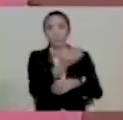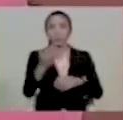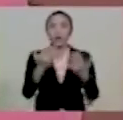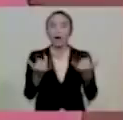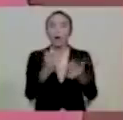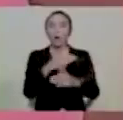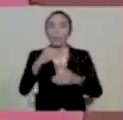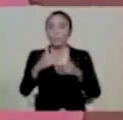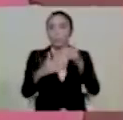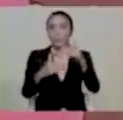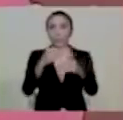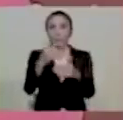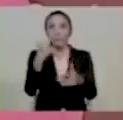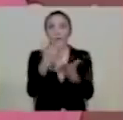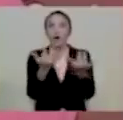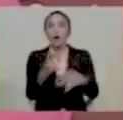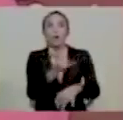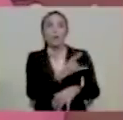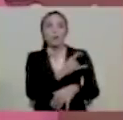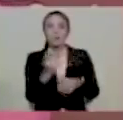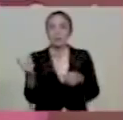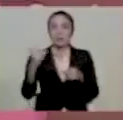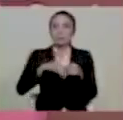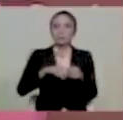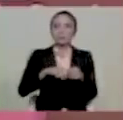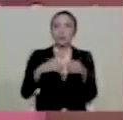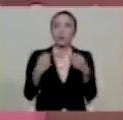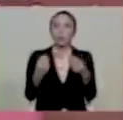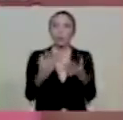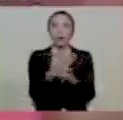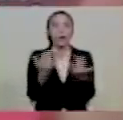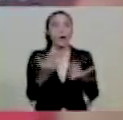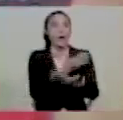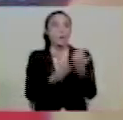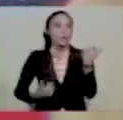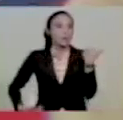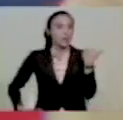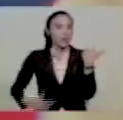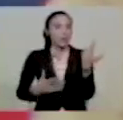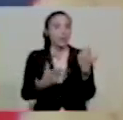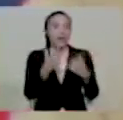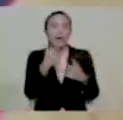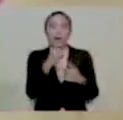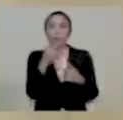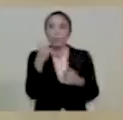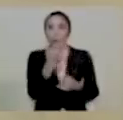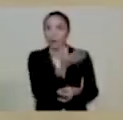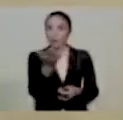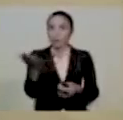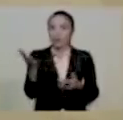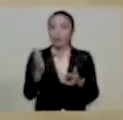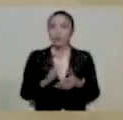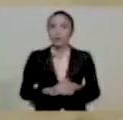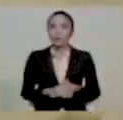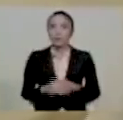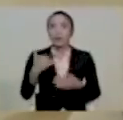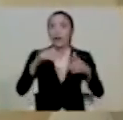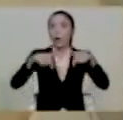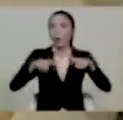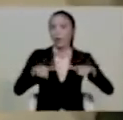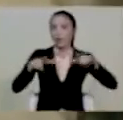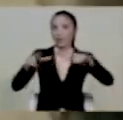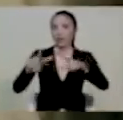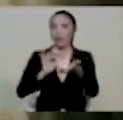etapa. Entran a la universidad y el presidente me ha pedido transmitirles, además de darles el